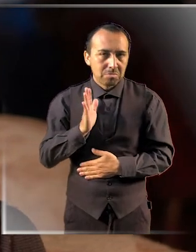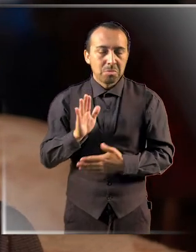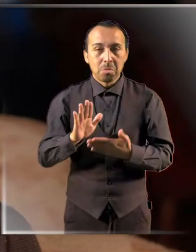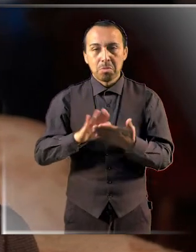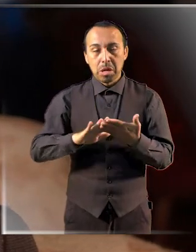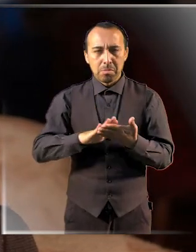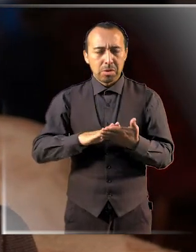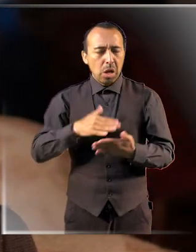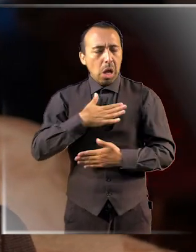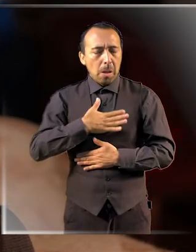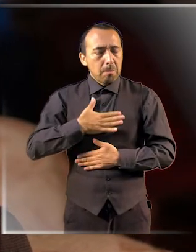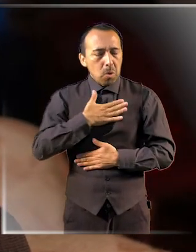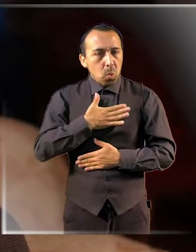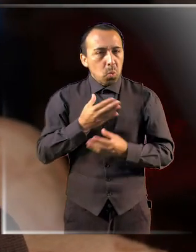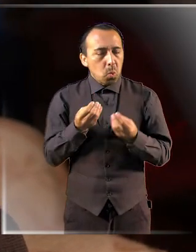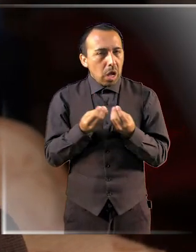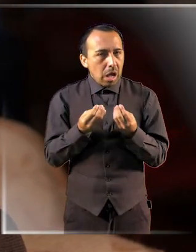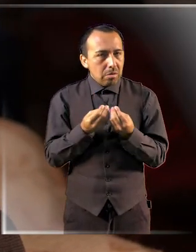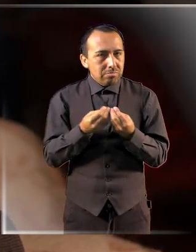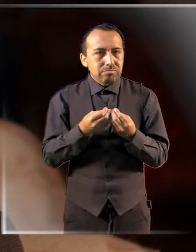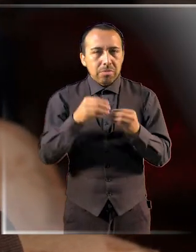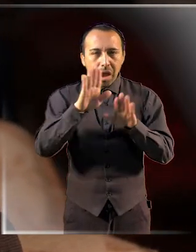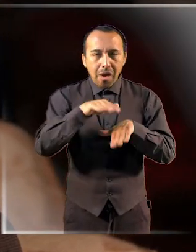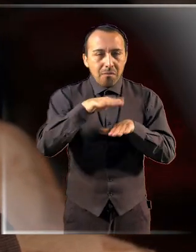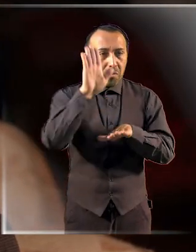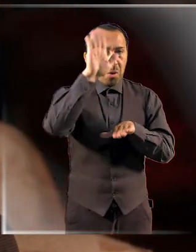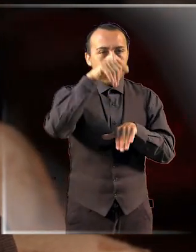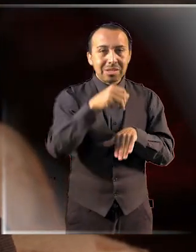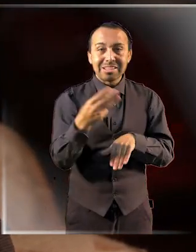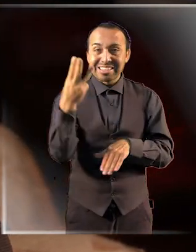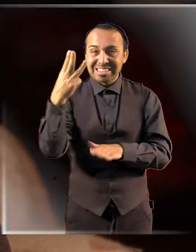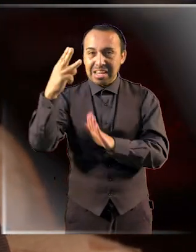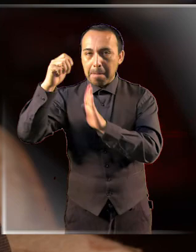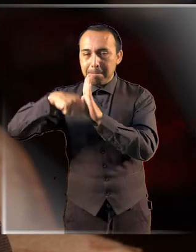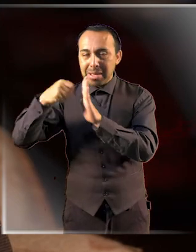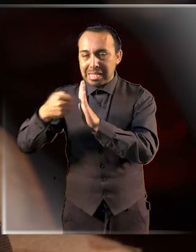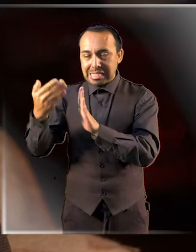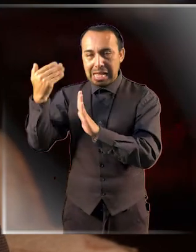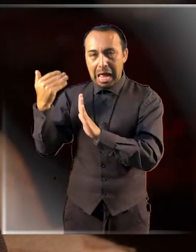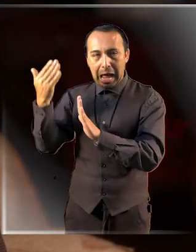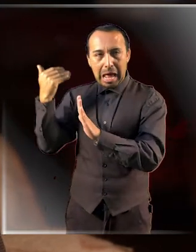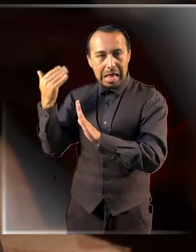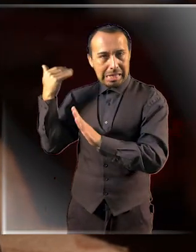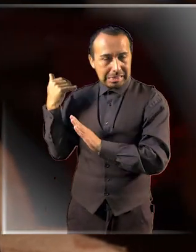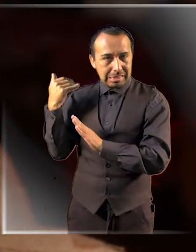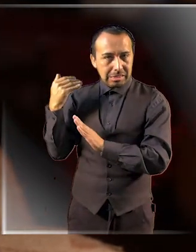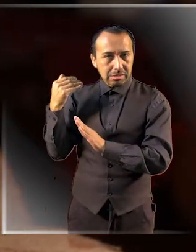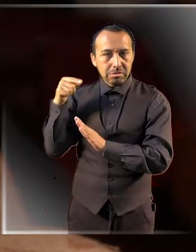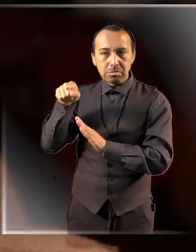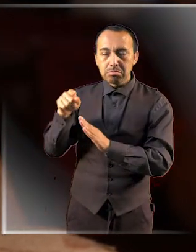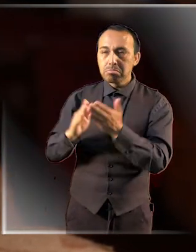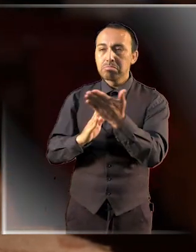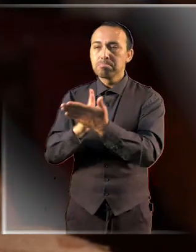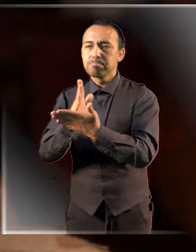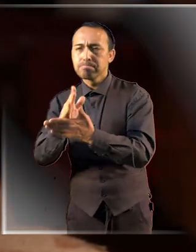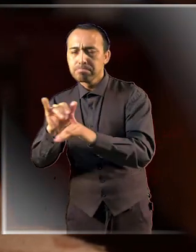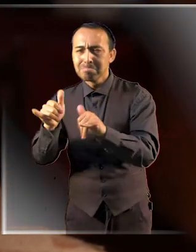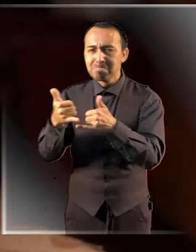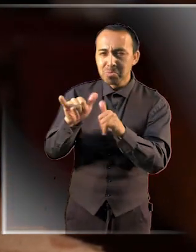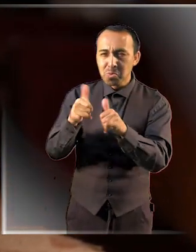y por donde me gusta tanto el básquetbol, hace 3 meses atrás cuando seguía